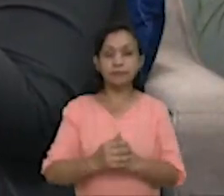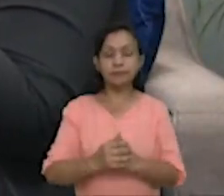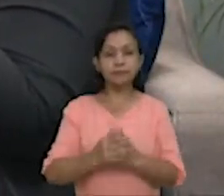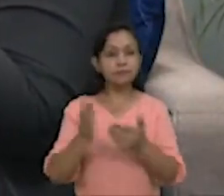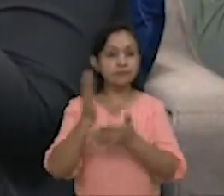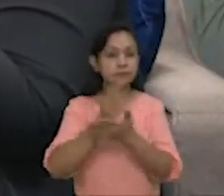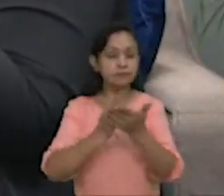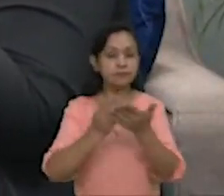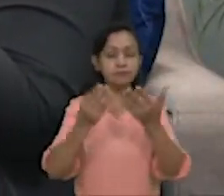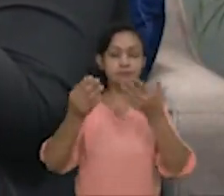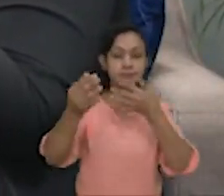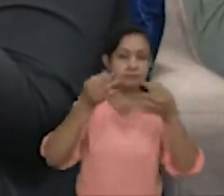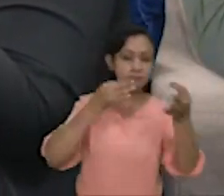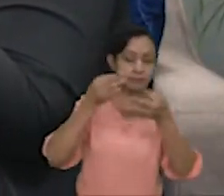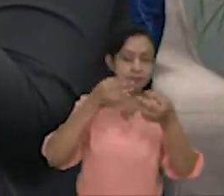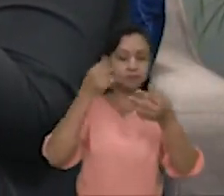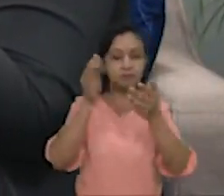muchas veces te dice,